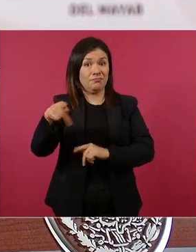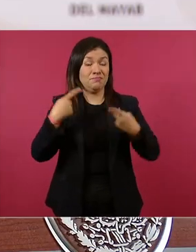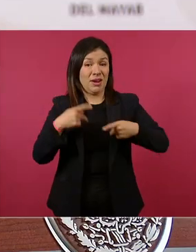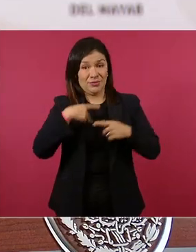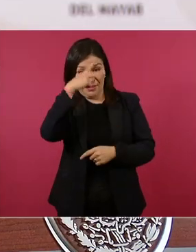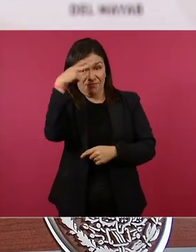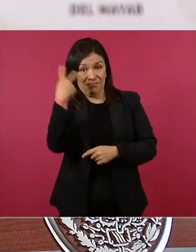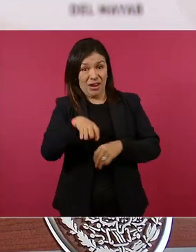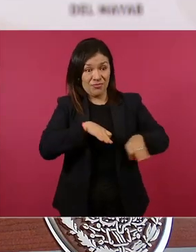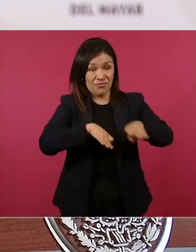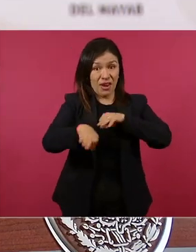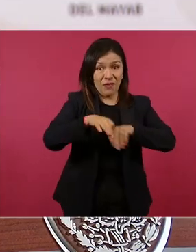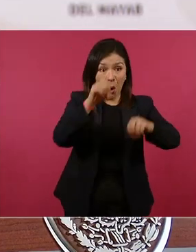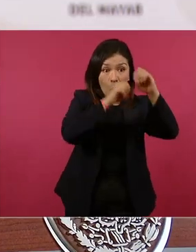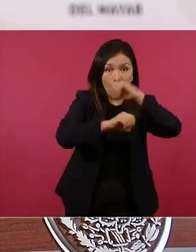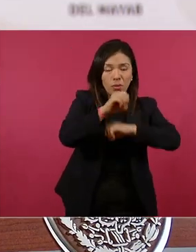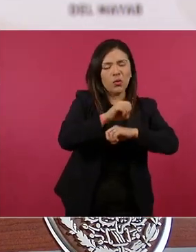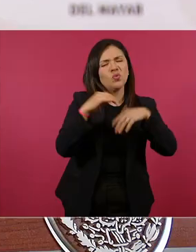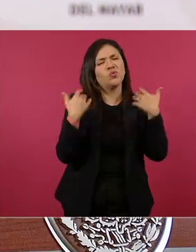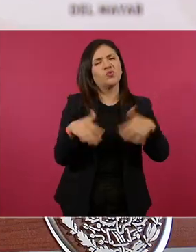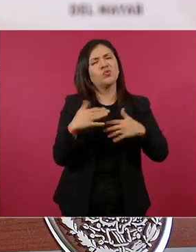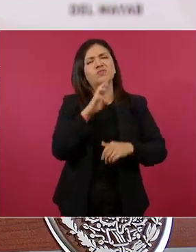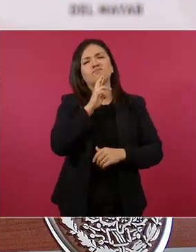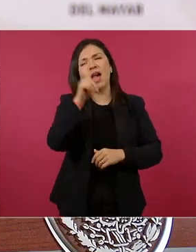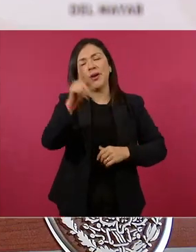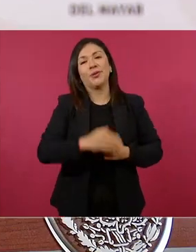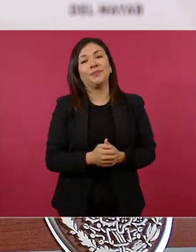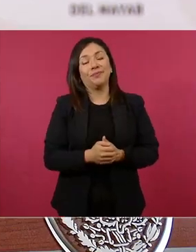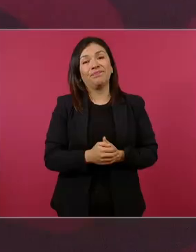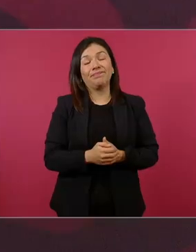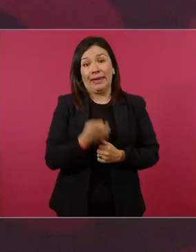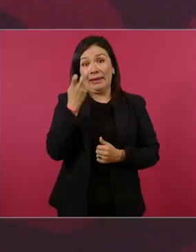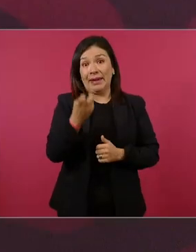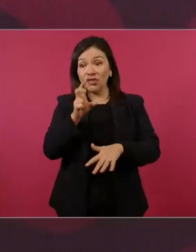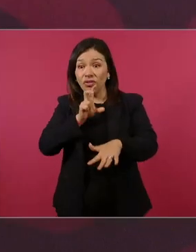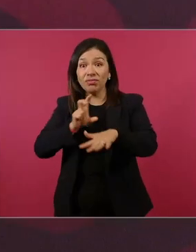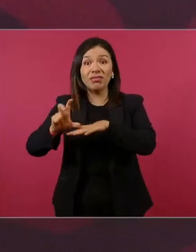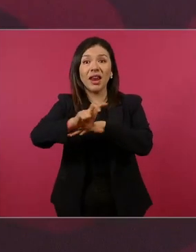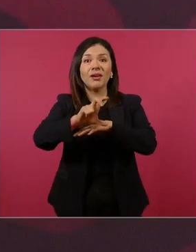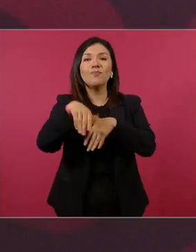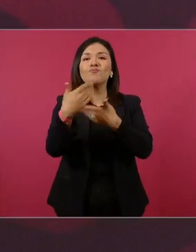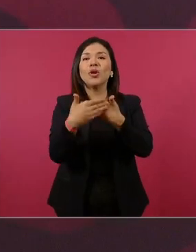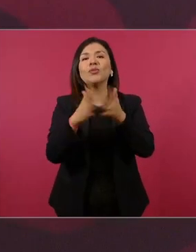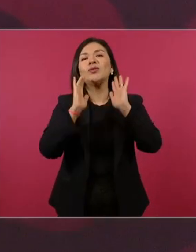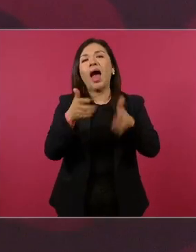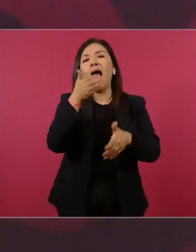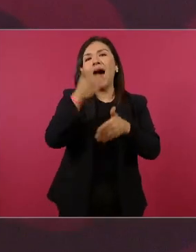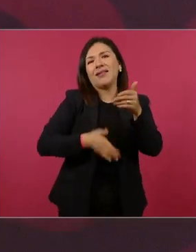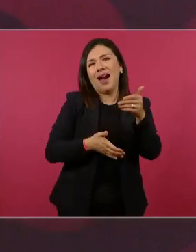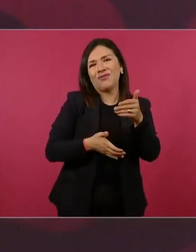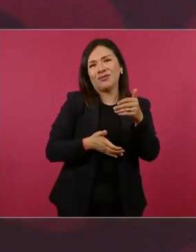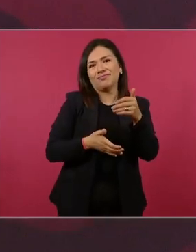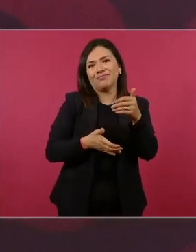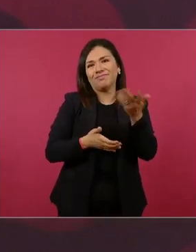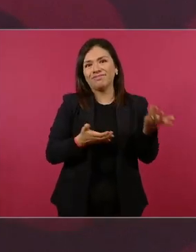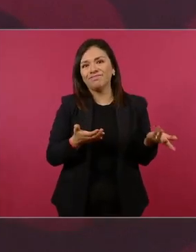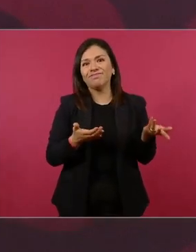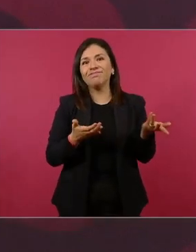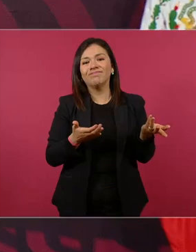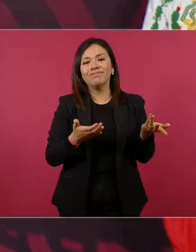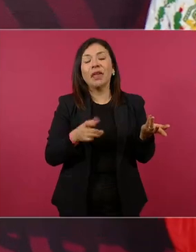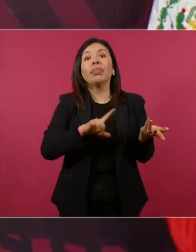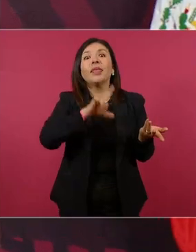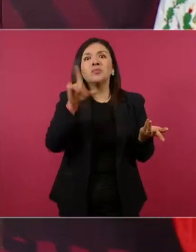mexicanos. Y pues ya se va a terminar el Tren Maya, que es tu otra pregunta. ¿Y